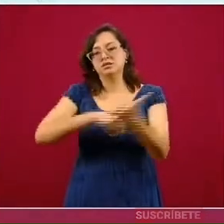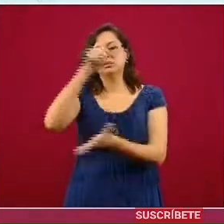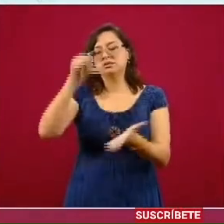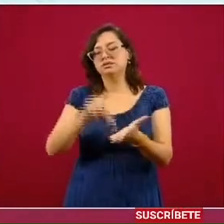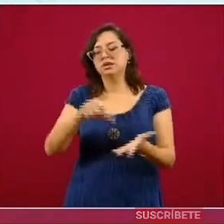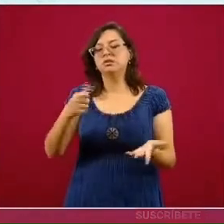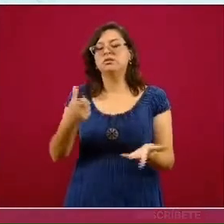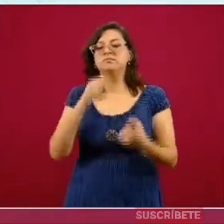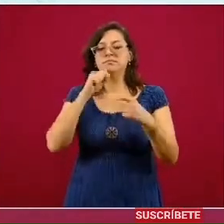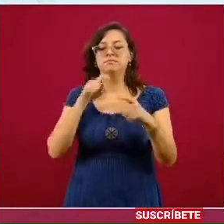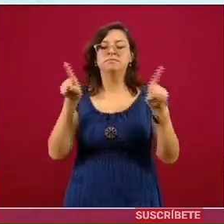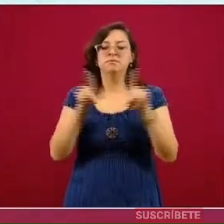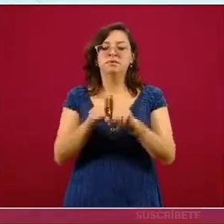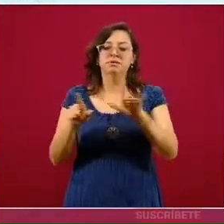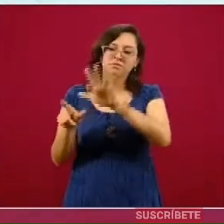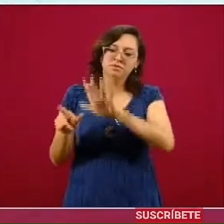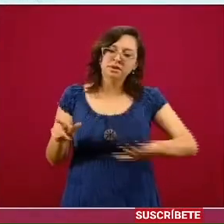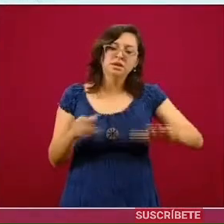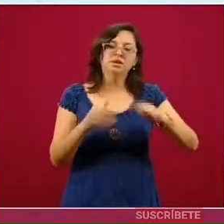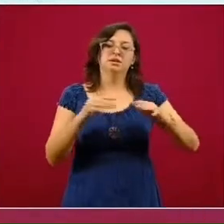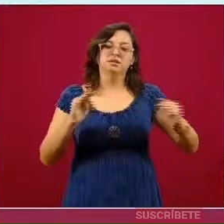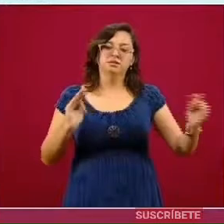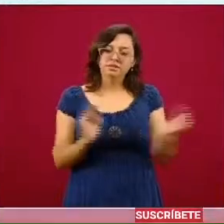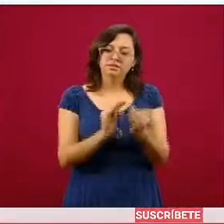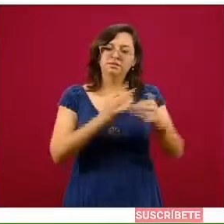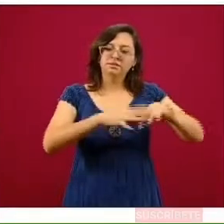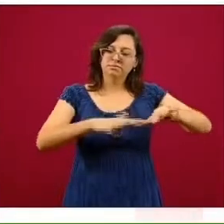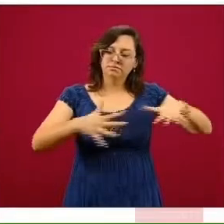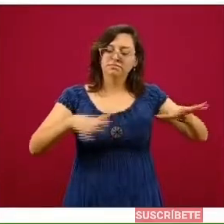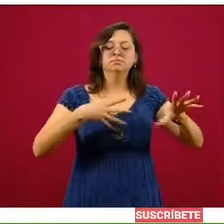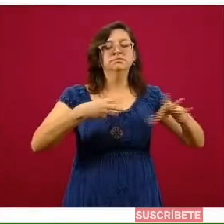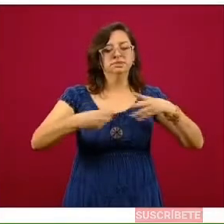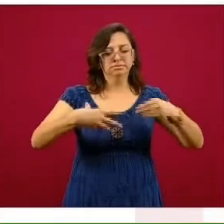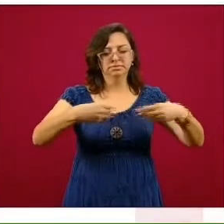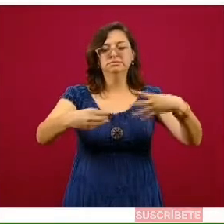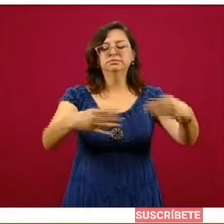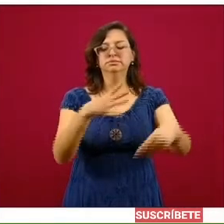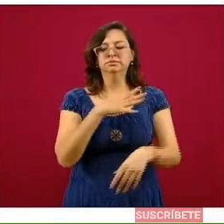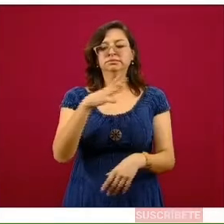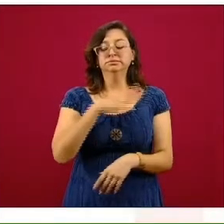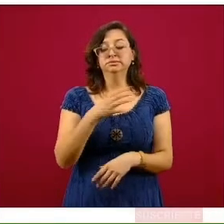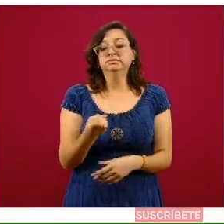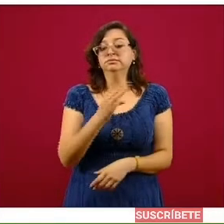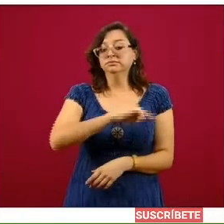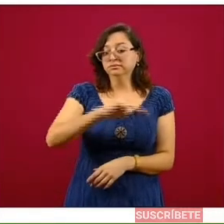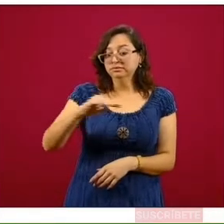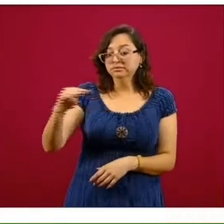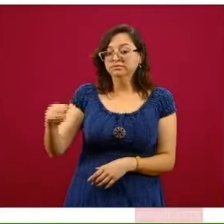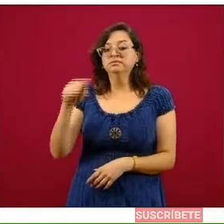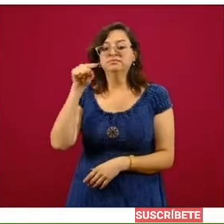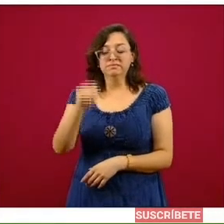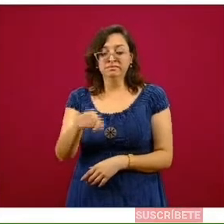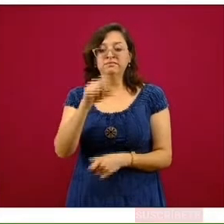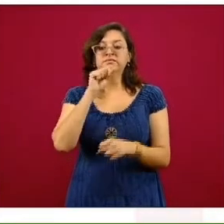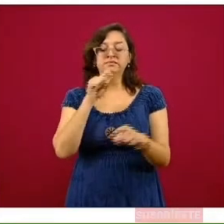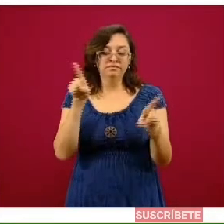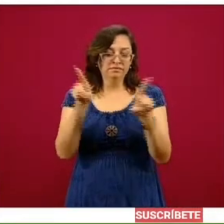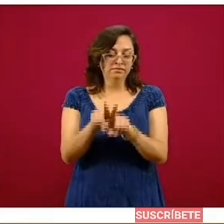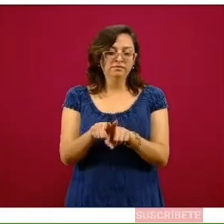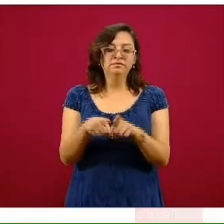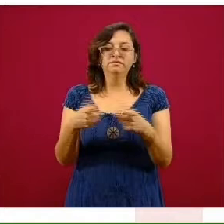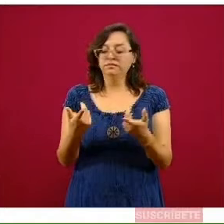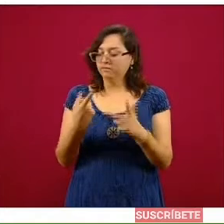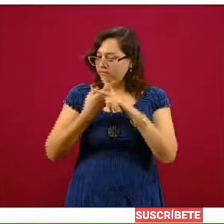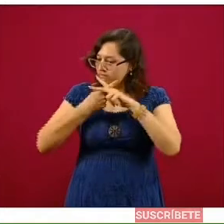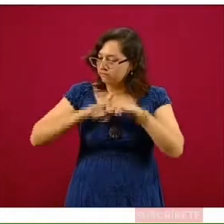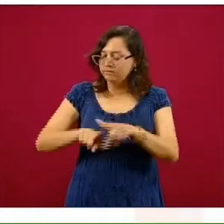algunas zonas hacia la costa tienen también importante transmisión. Michoacán es también uno de los estados que tempranamente